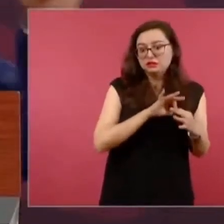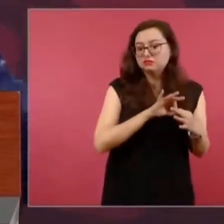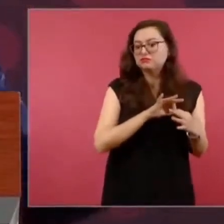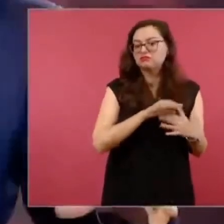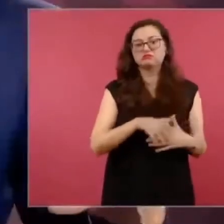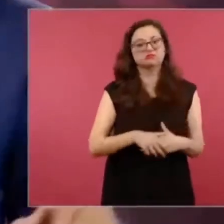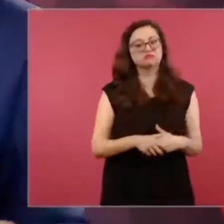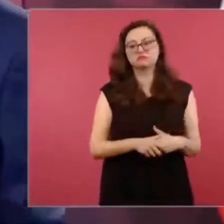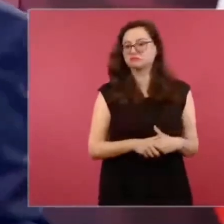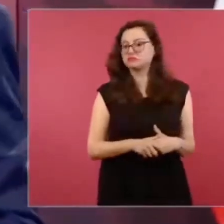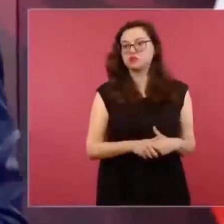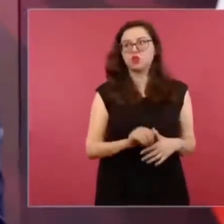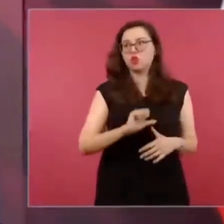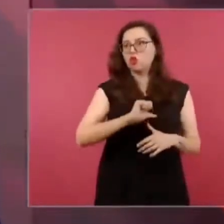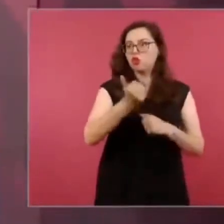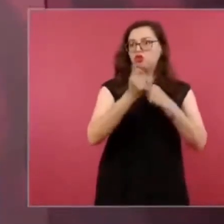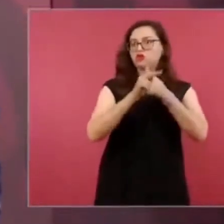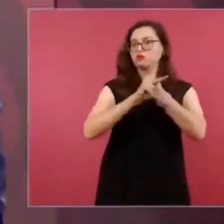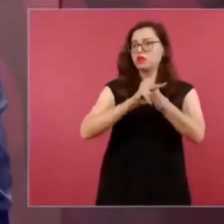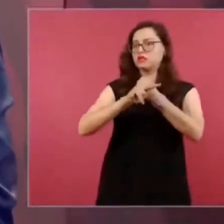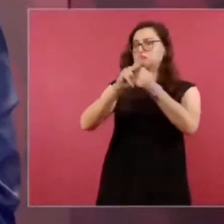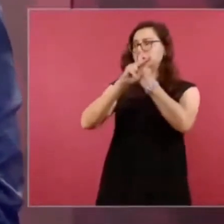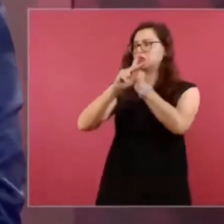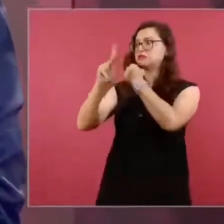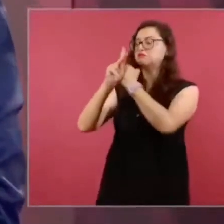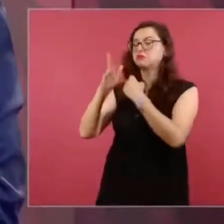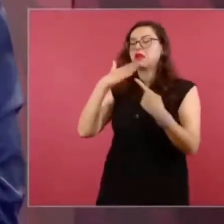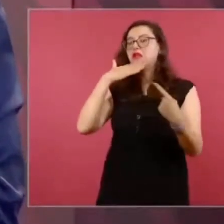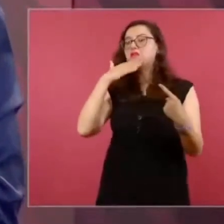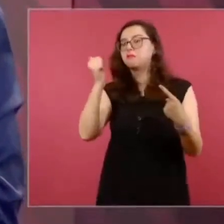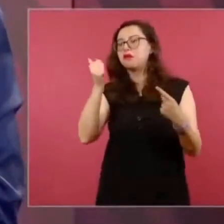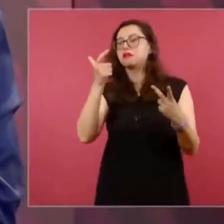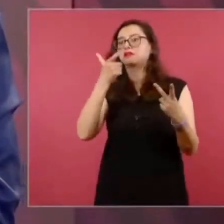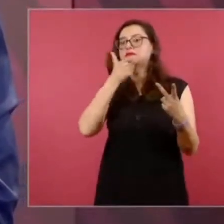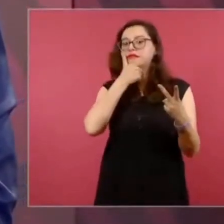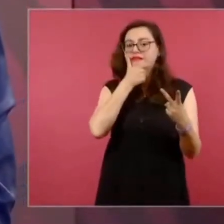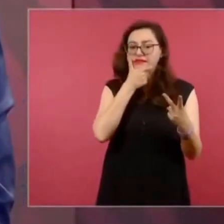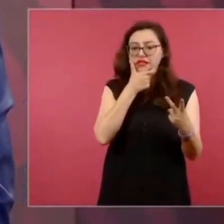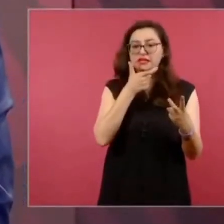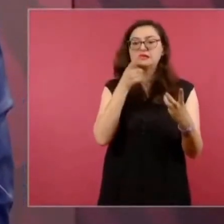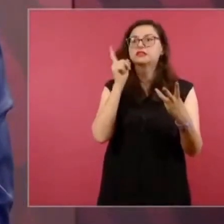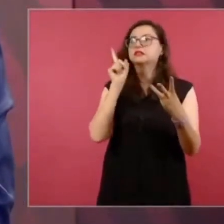Había inversión alemana, inglesa,